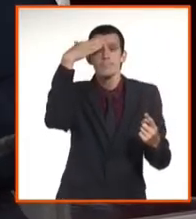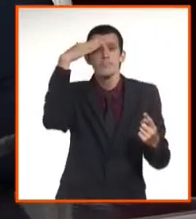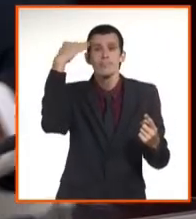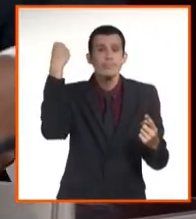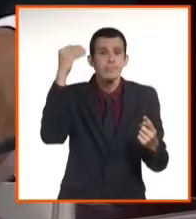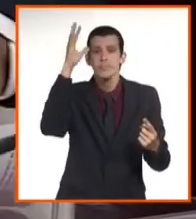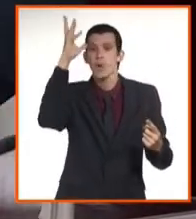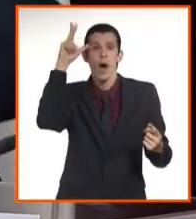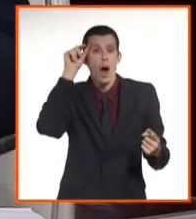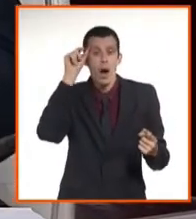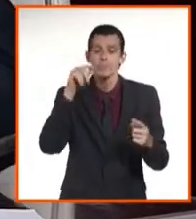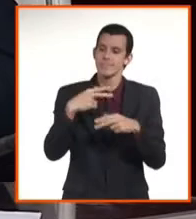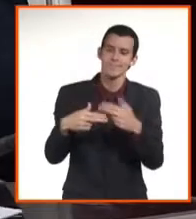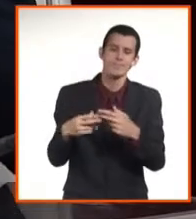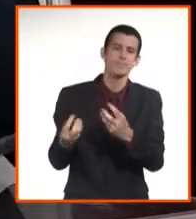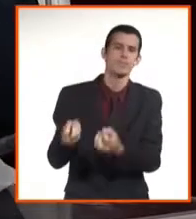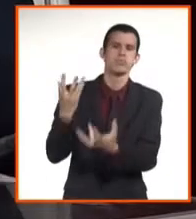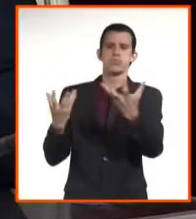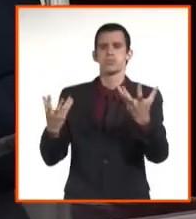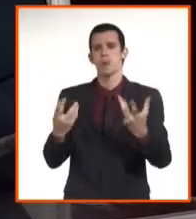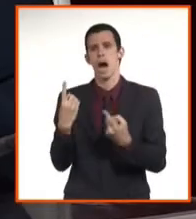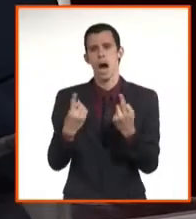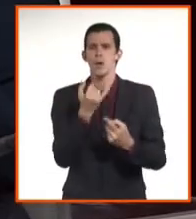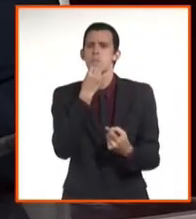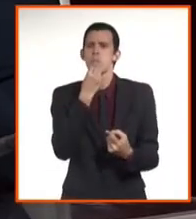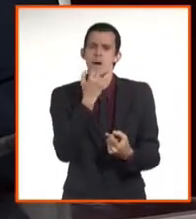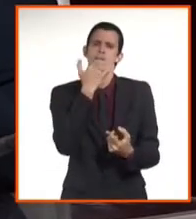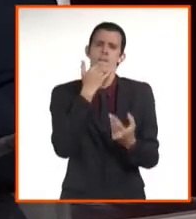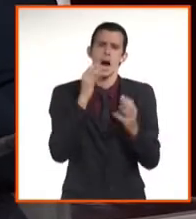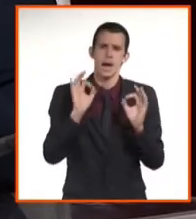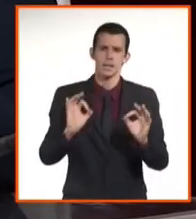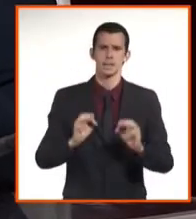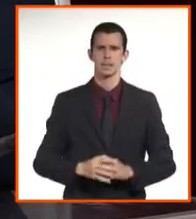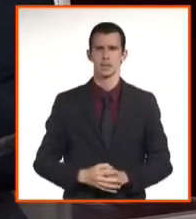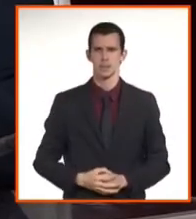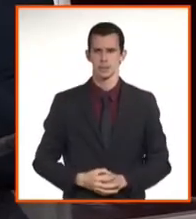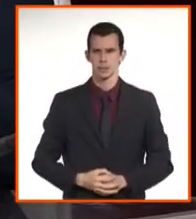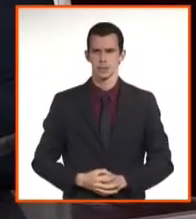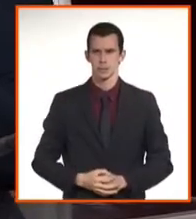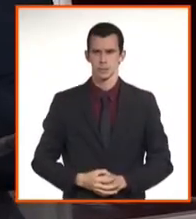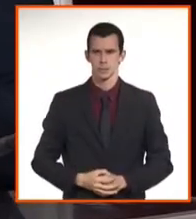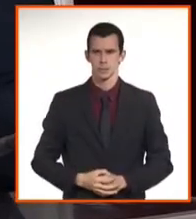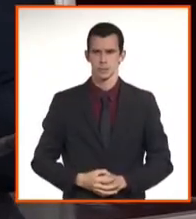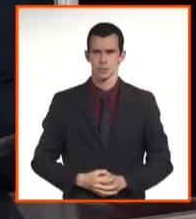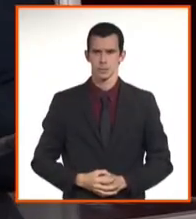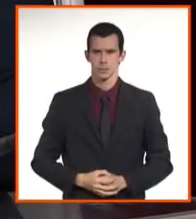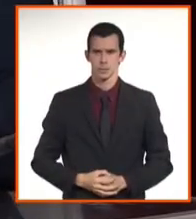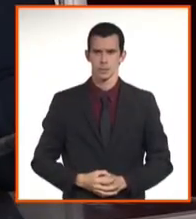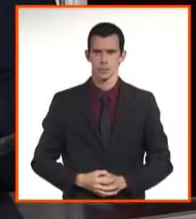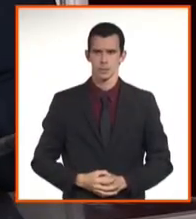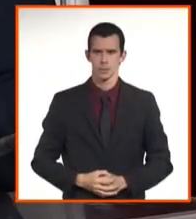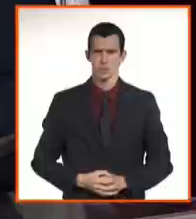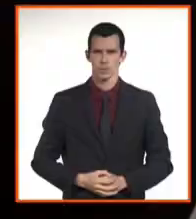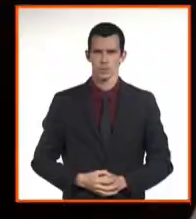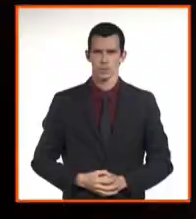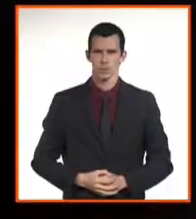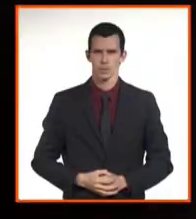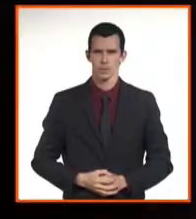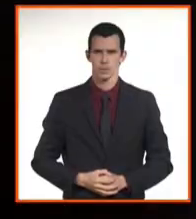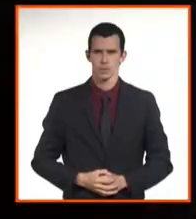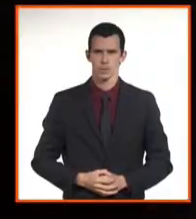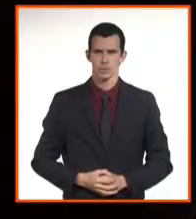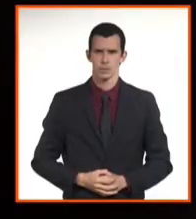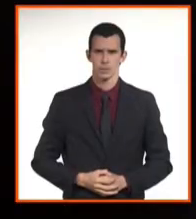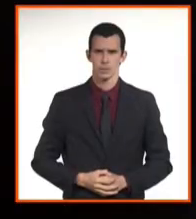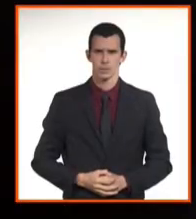incendio o cualquier avería de magnitudes y proporciones mayores. La situación entonces sigue siendo tensa en